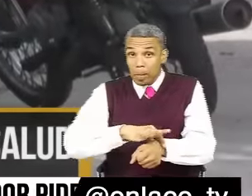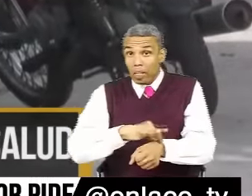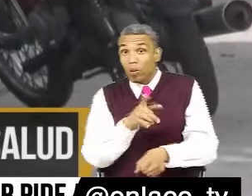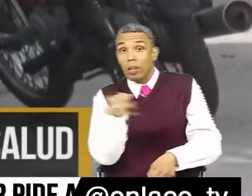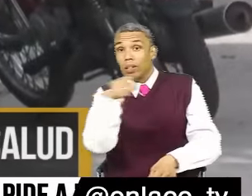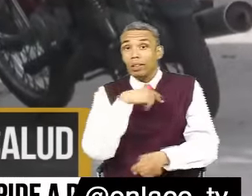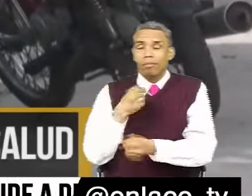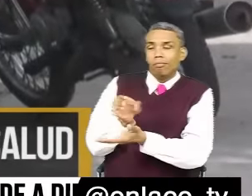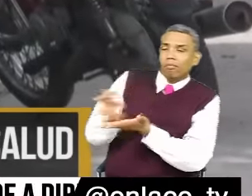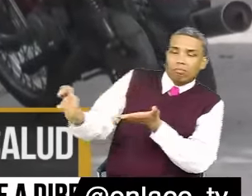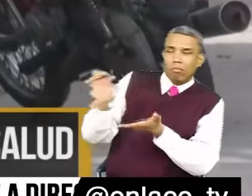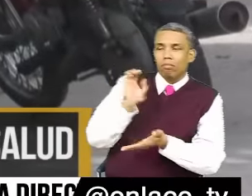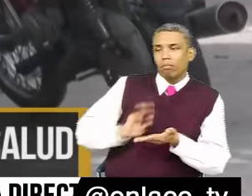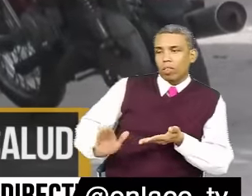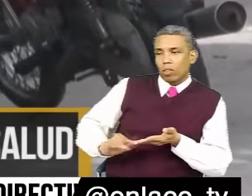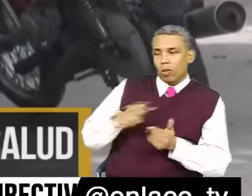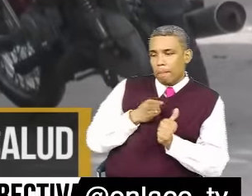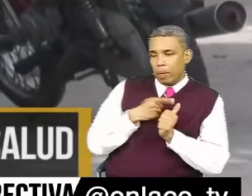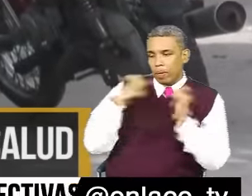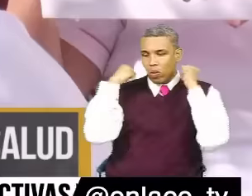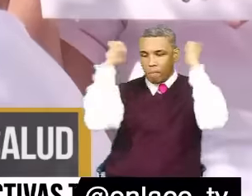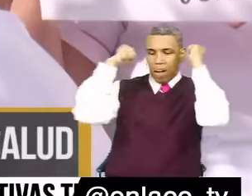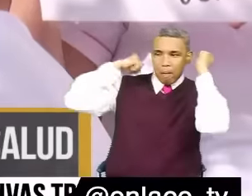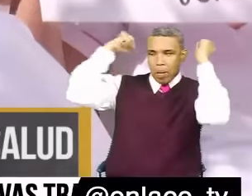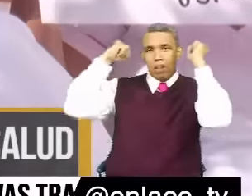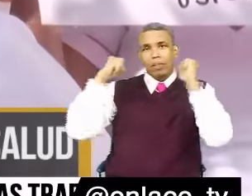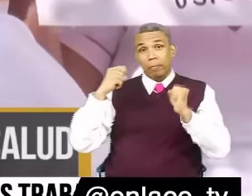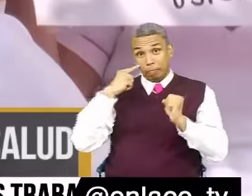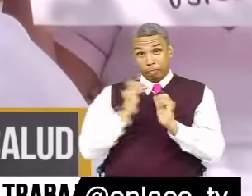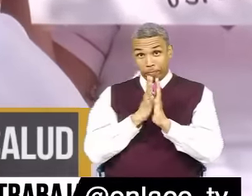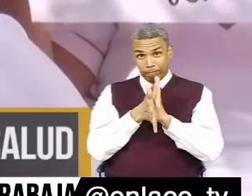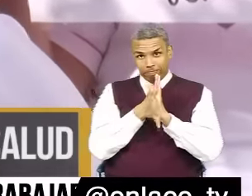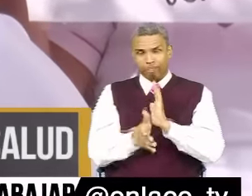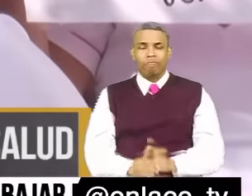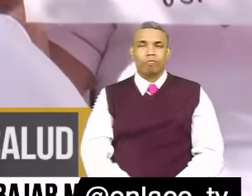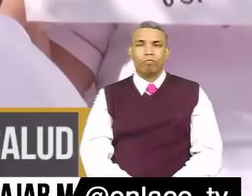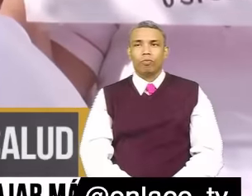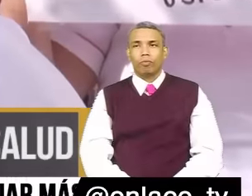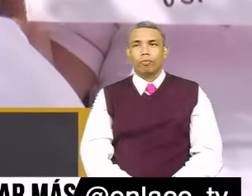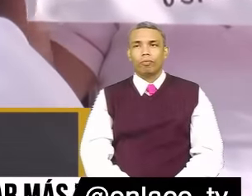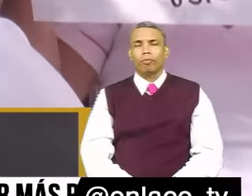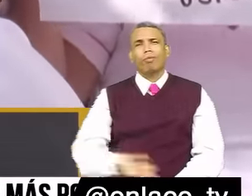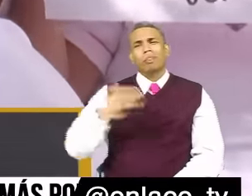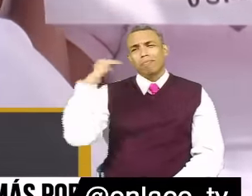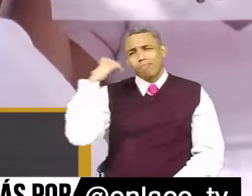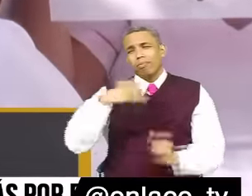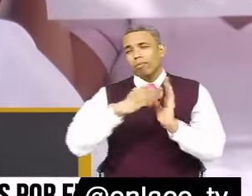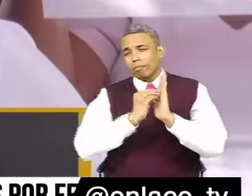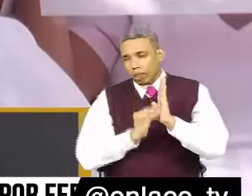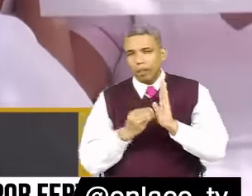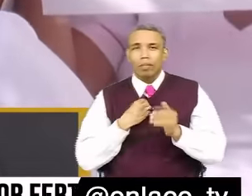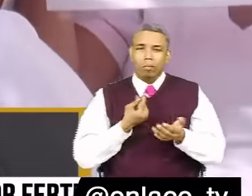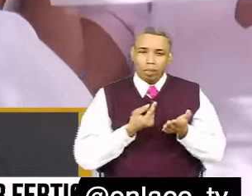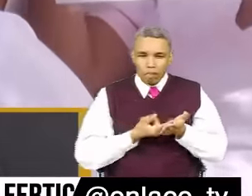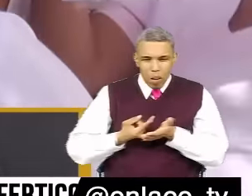atendidos. El cuerpo médico argumenta sus razones. Después de varias reuniones que se han concertado con los diferentes